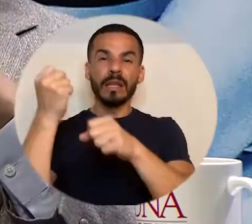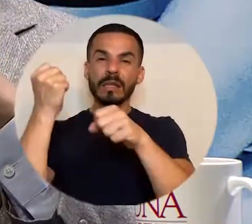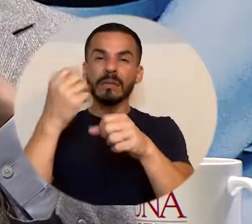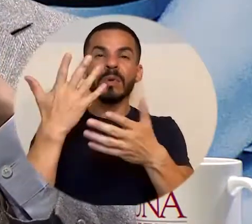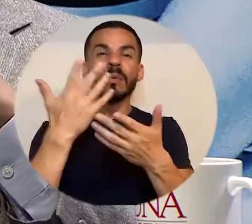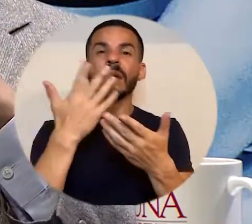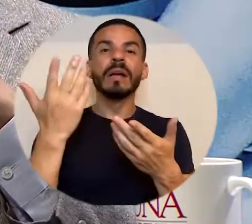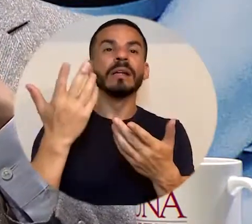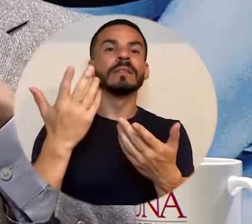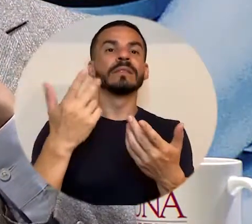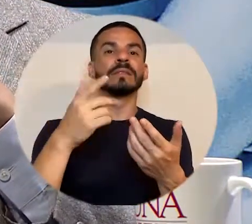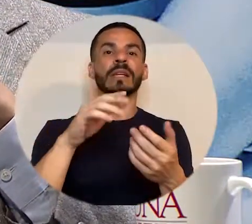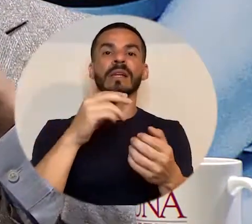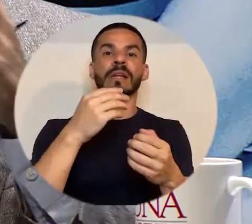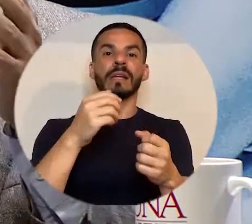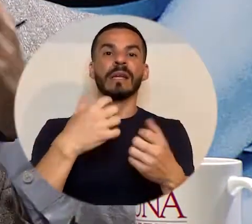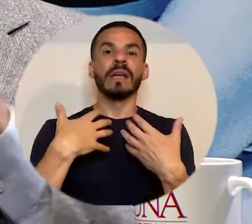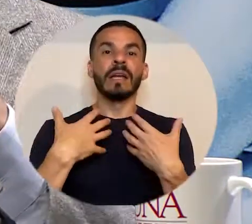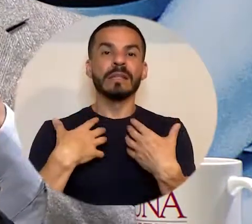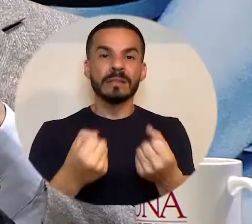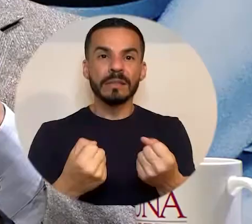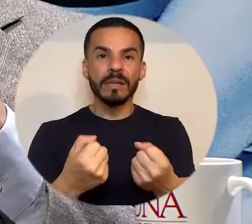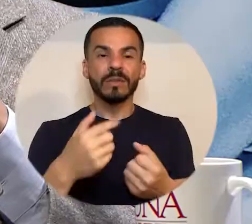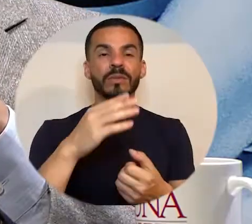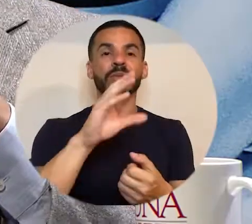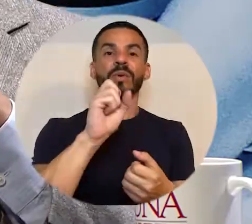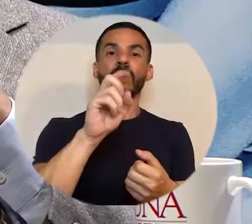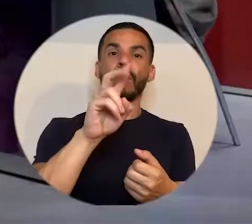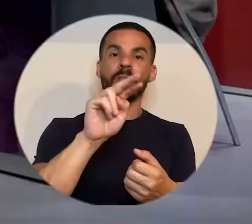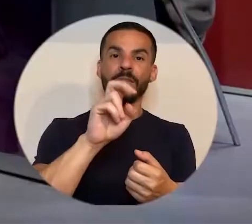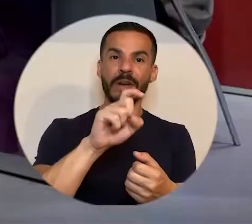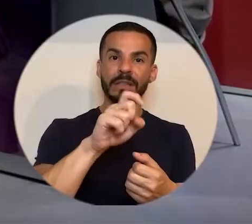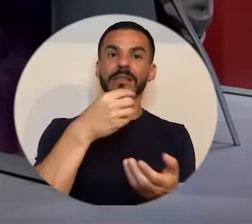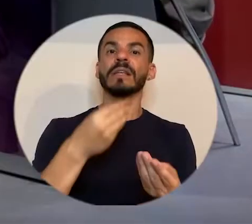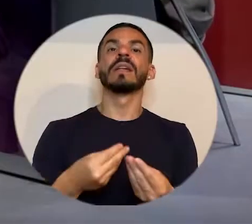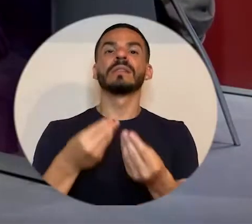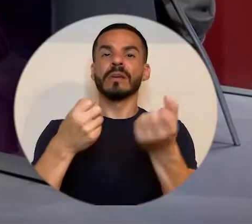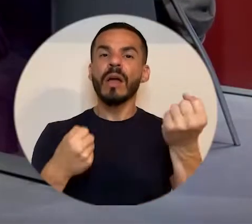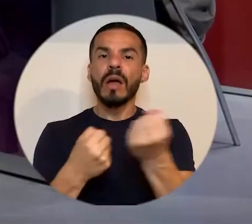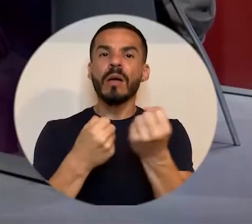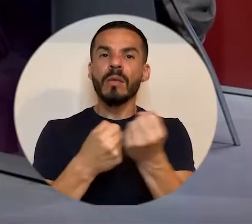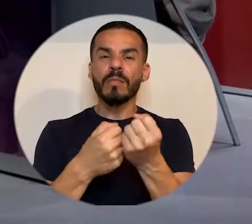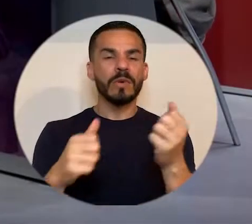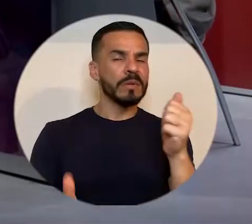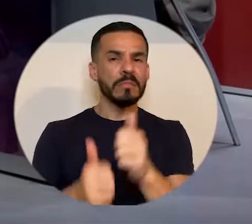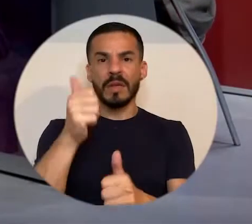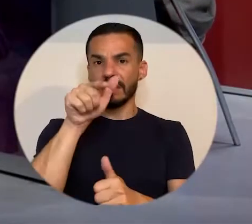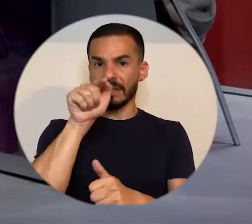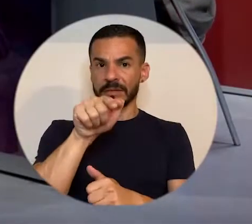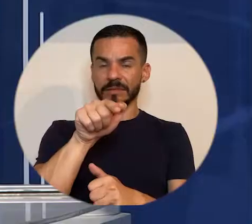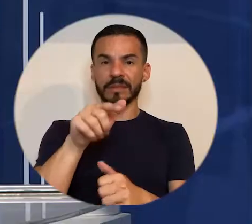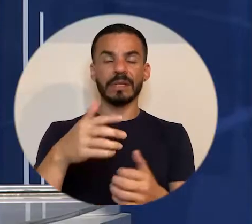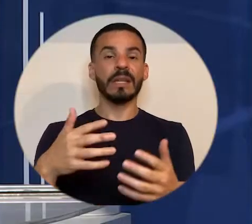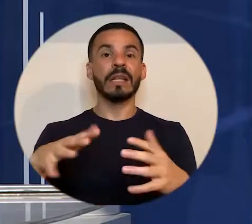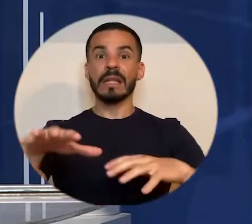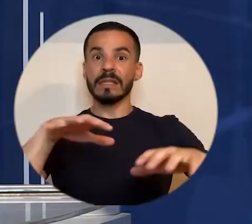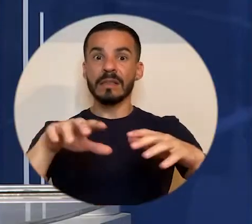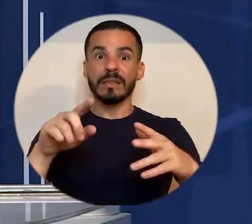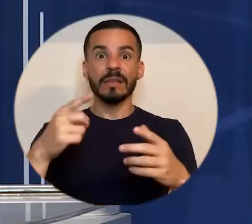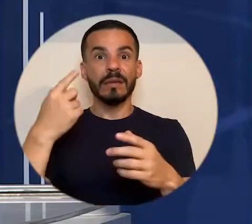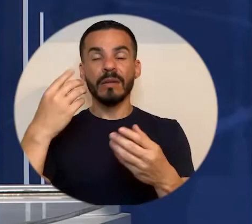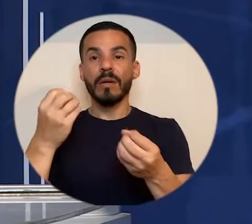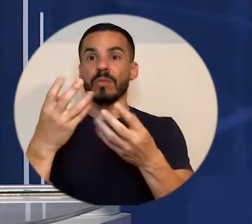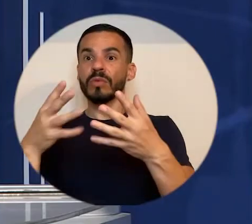sanitaria. Estados Unidos es el principal donante de vacunas a COVAX, Sí. que es digamos, la